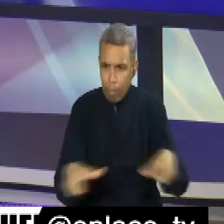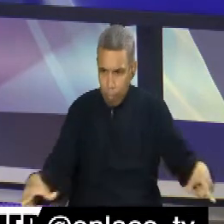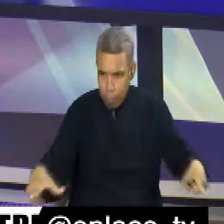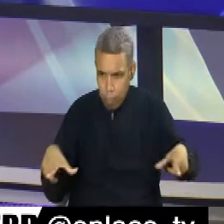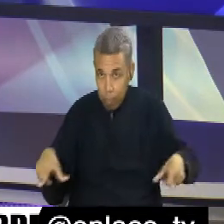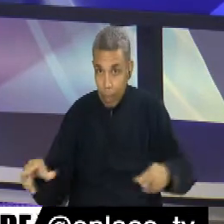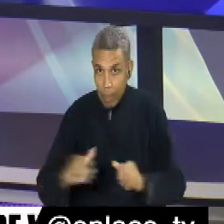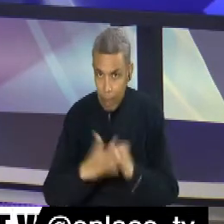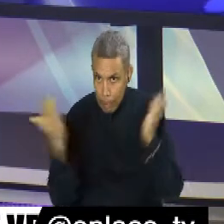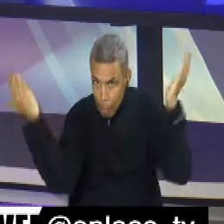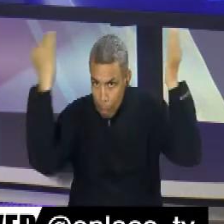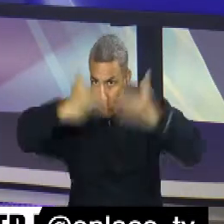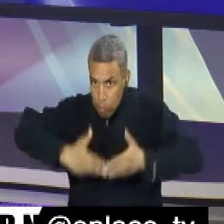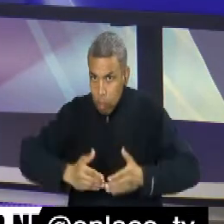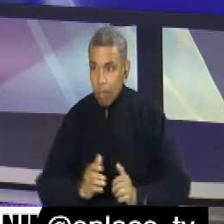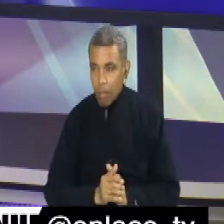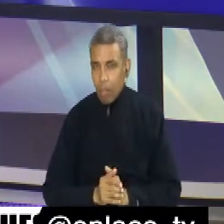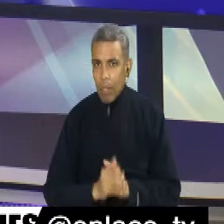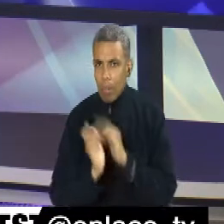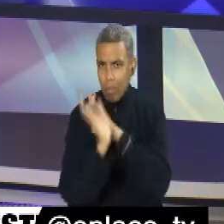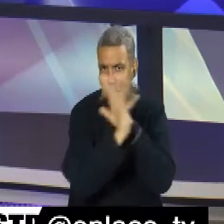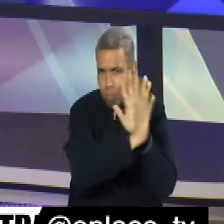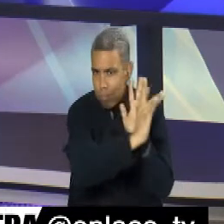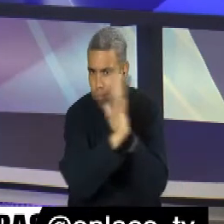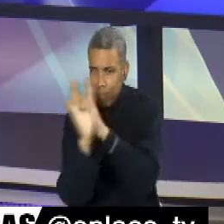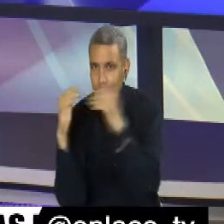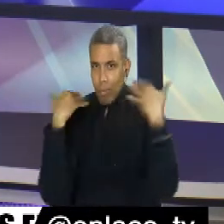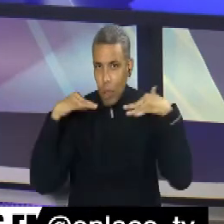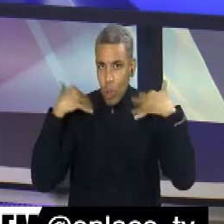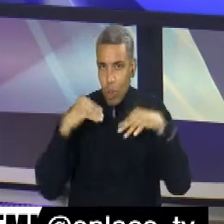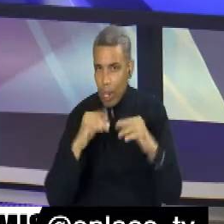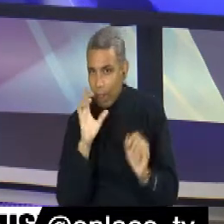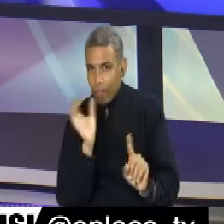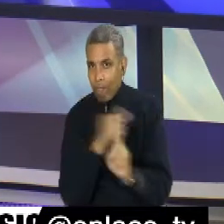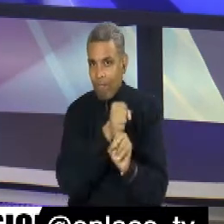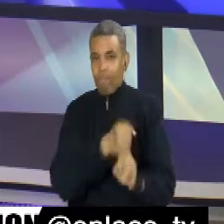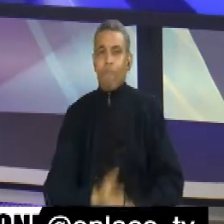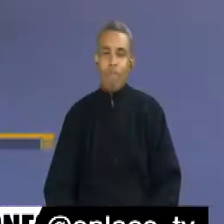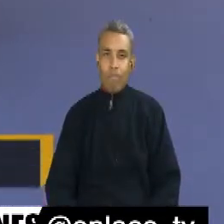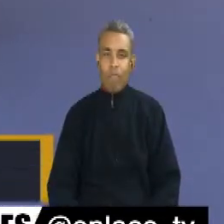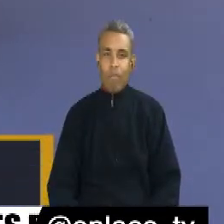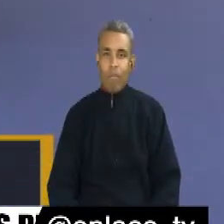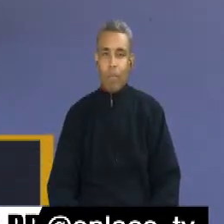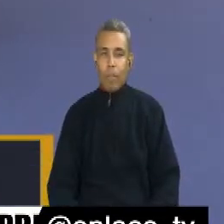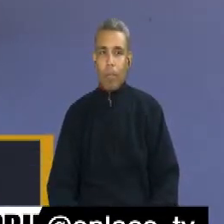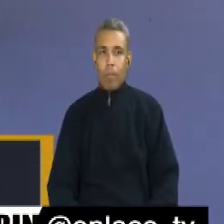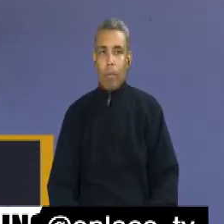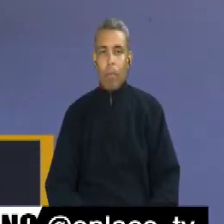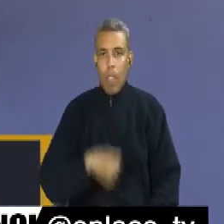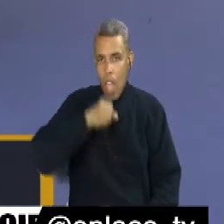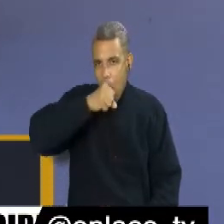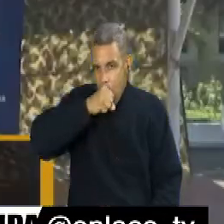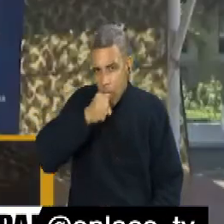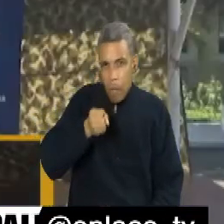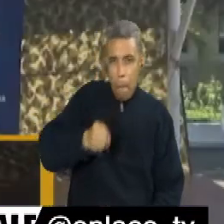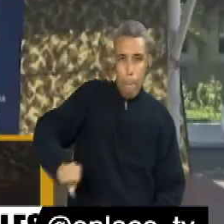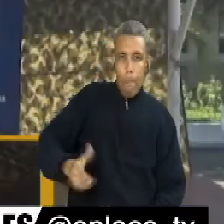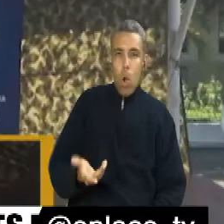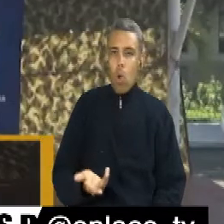estaba escondida en zona rural de esta jurisdicción. Los explosivos, de acuerdo a lo manifestado por las autoridades,